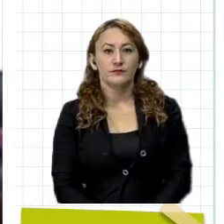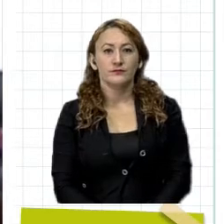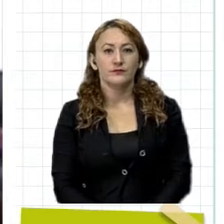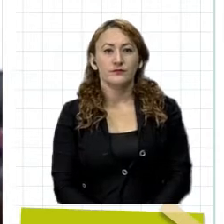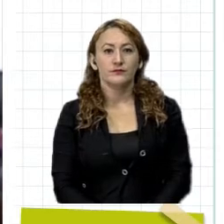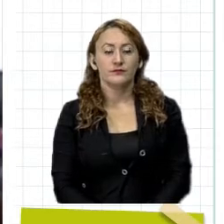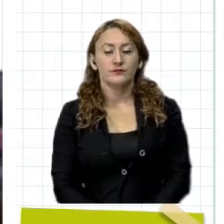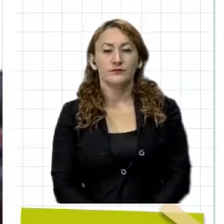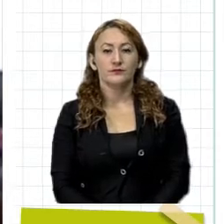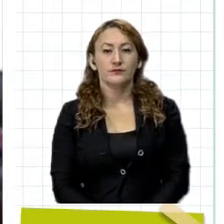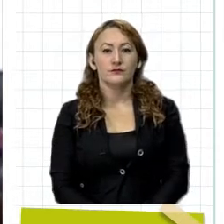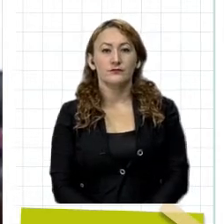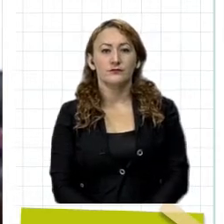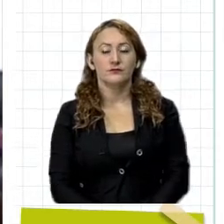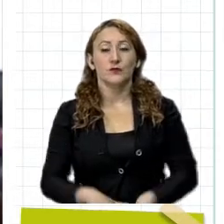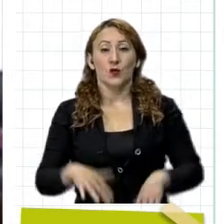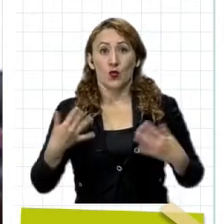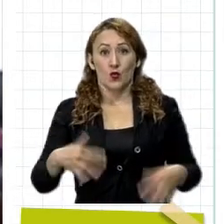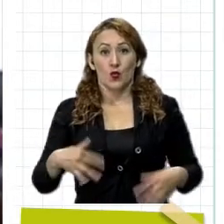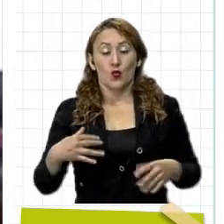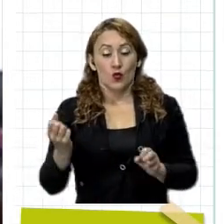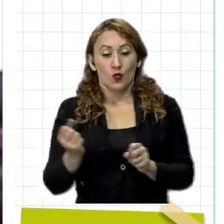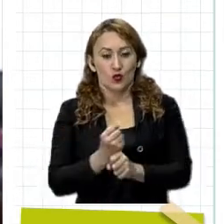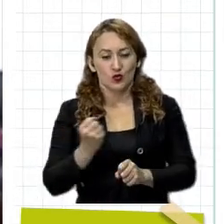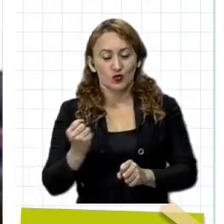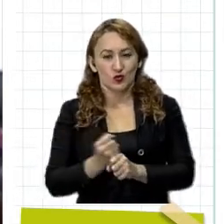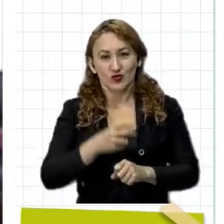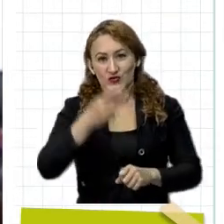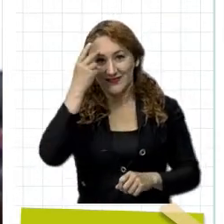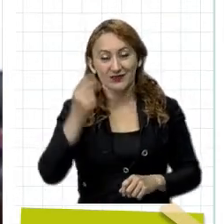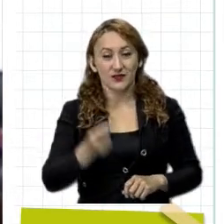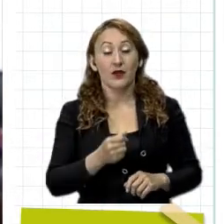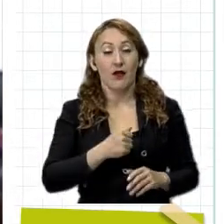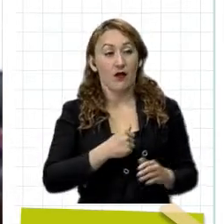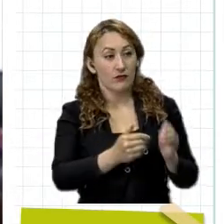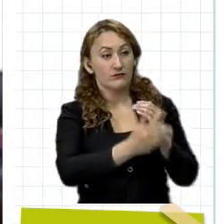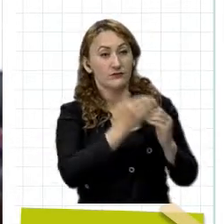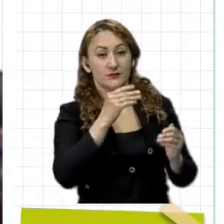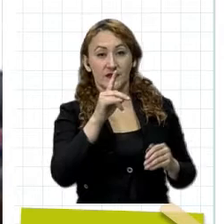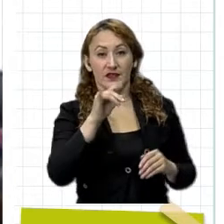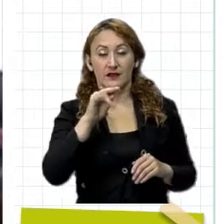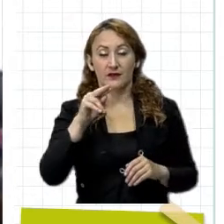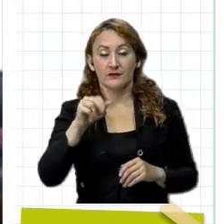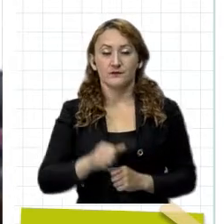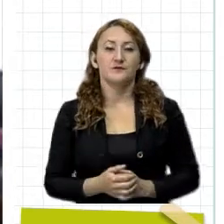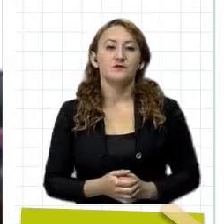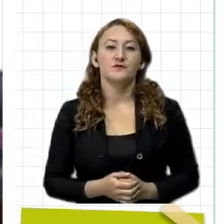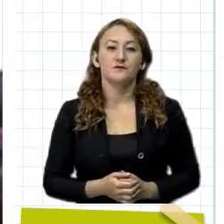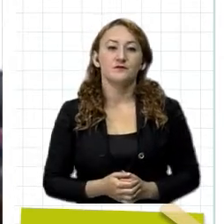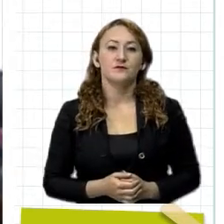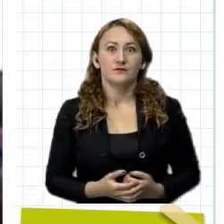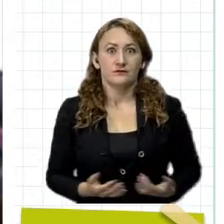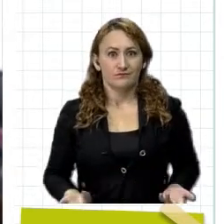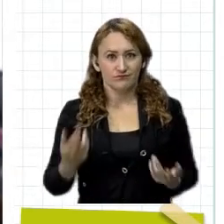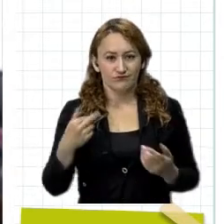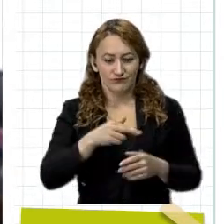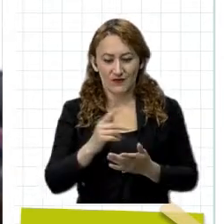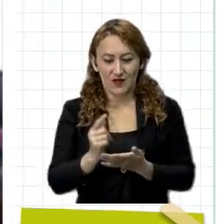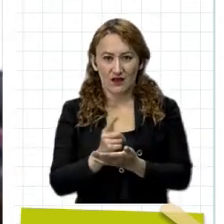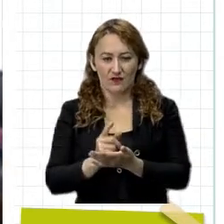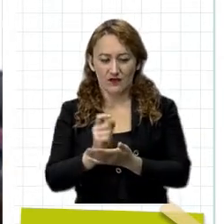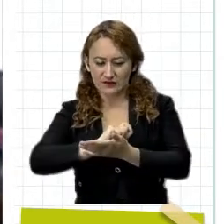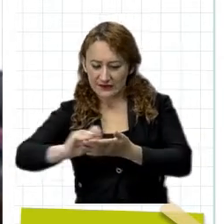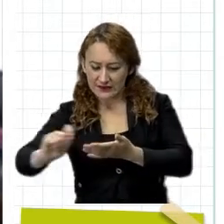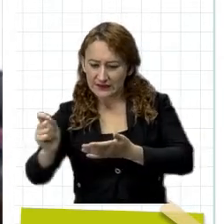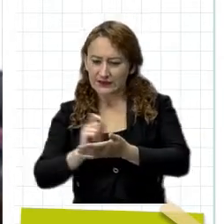esta demandante tarea que recibí la invitación de la profesora Diana. Y como cuando estamos escribiendo un libro,